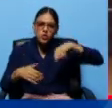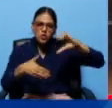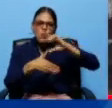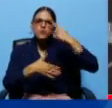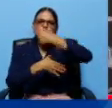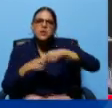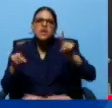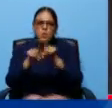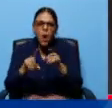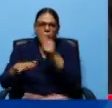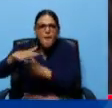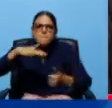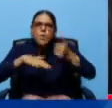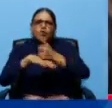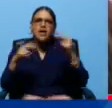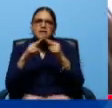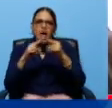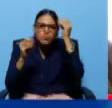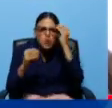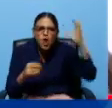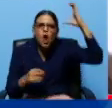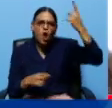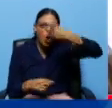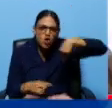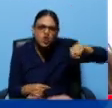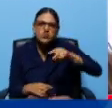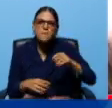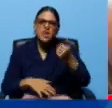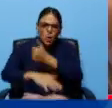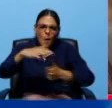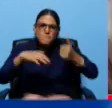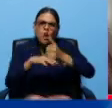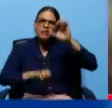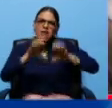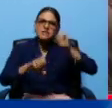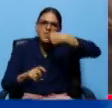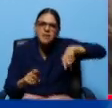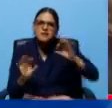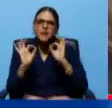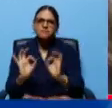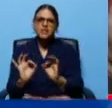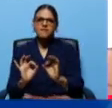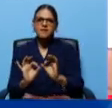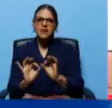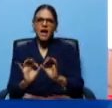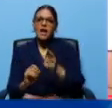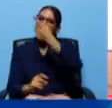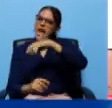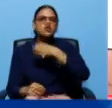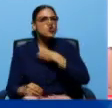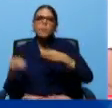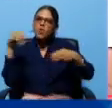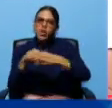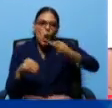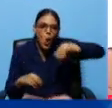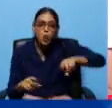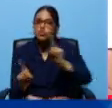una potencia de conocimiento, una potencia científica. No van a poder con